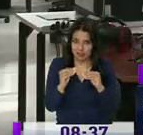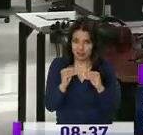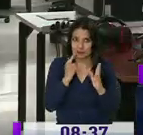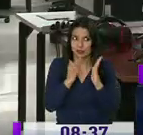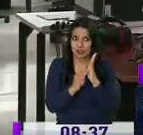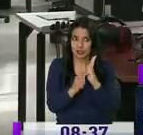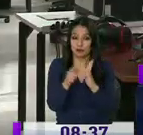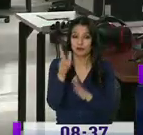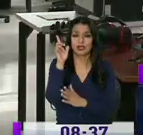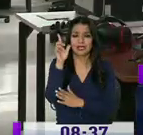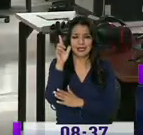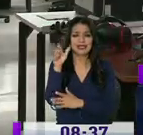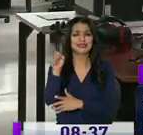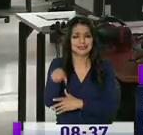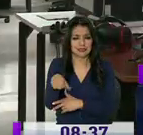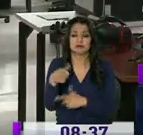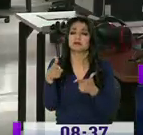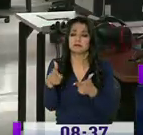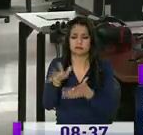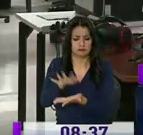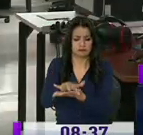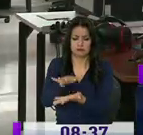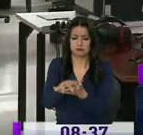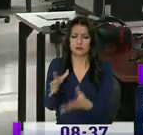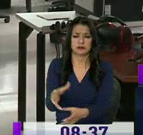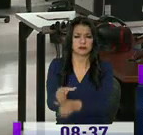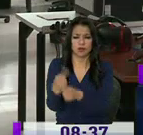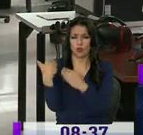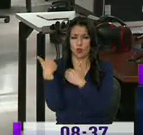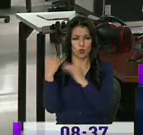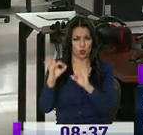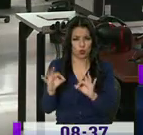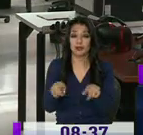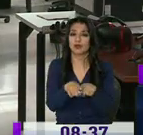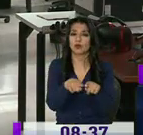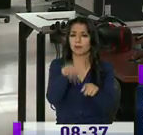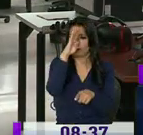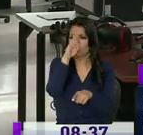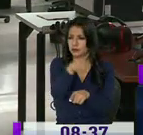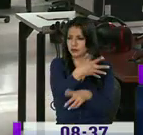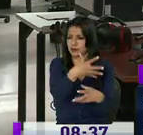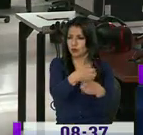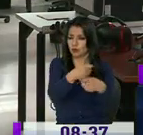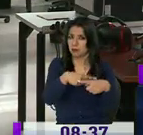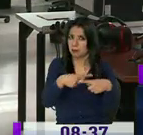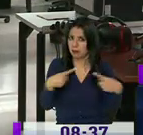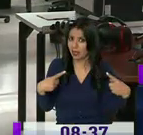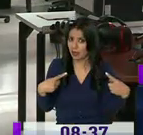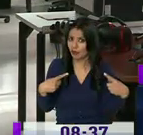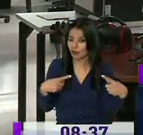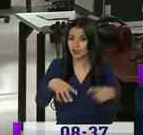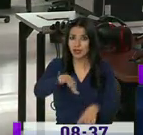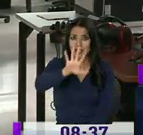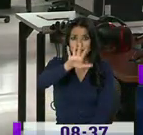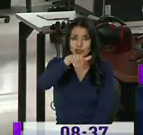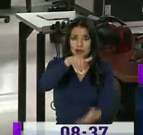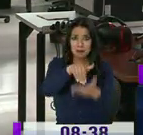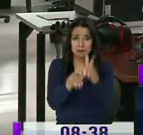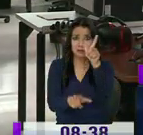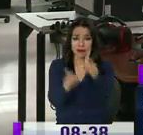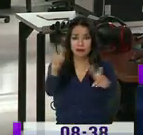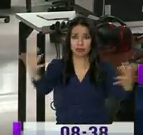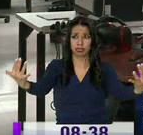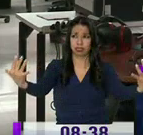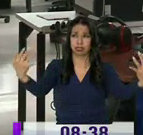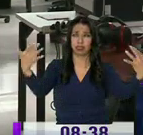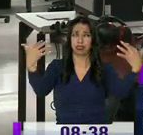los dirigentes garantizaban nuestra seguridad, al igual que los miembros de la policía, pero estar frente casi a 5.000 personas, de